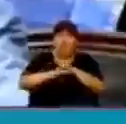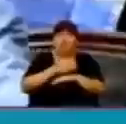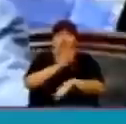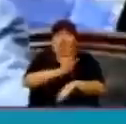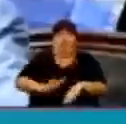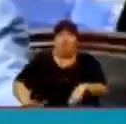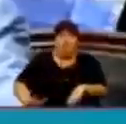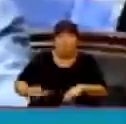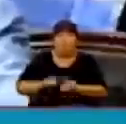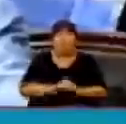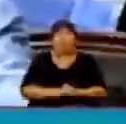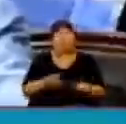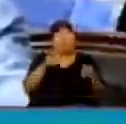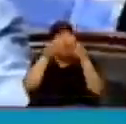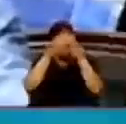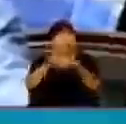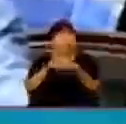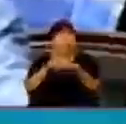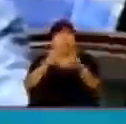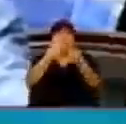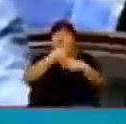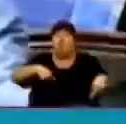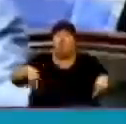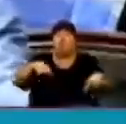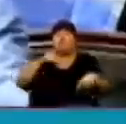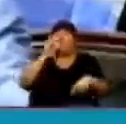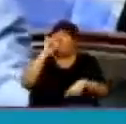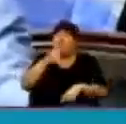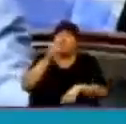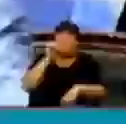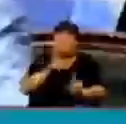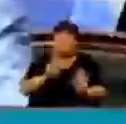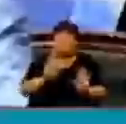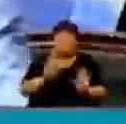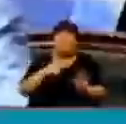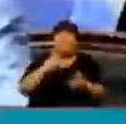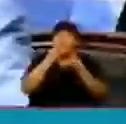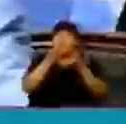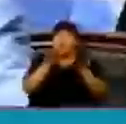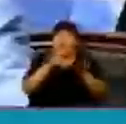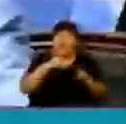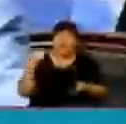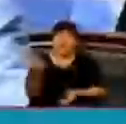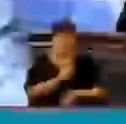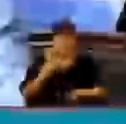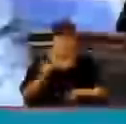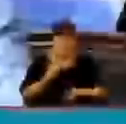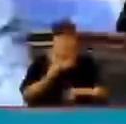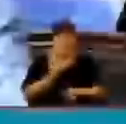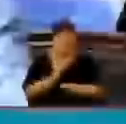impuesto a la exportación, se llama retención, son impuestos a la exportación. Sí, hay, ningún país hay demanda de auto, pero no hay oferta.